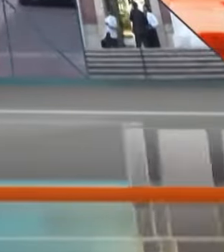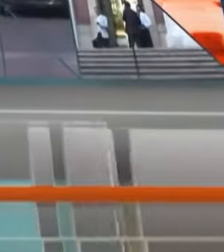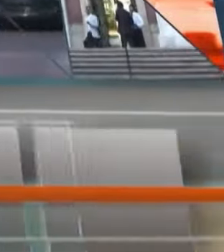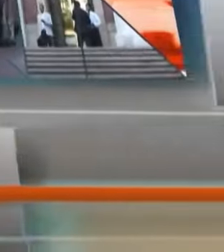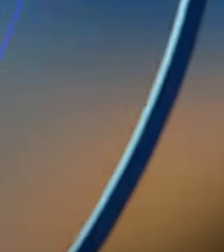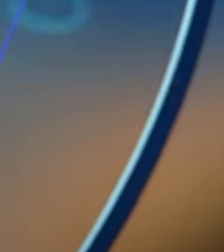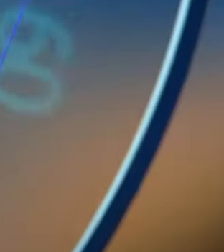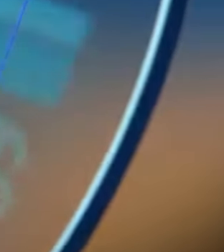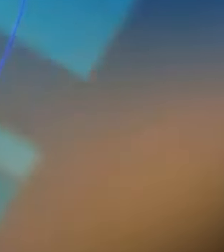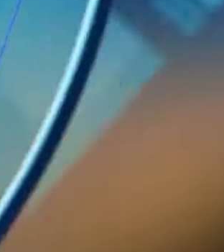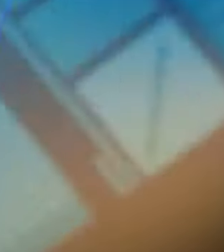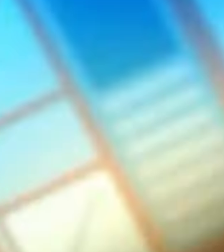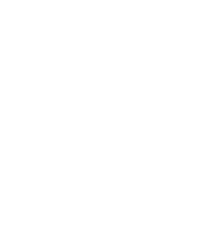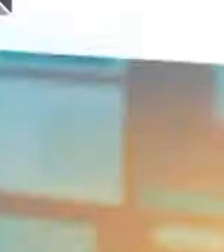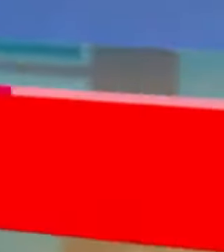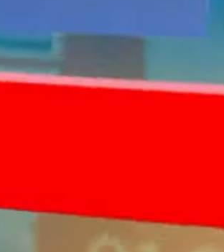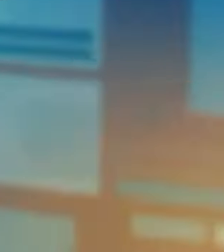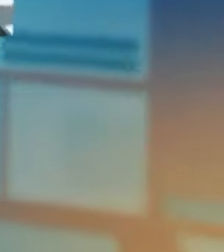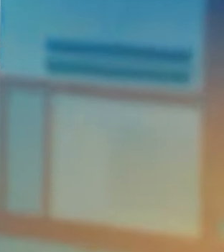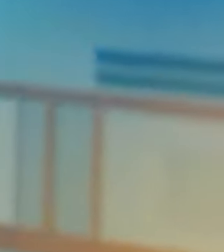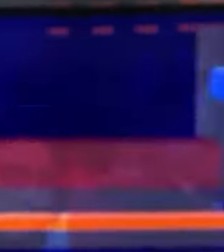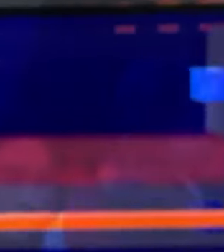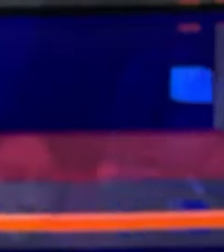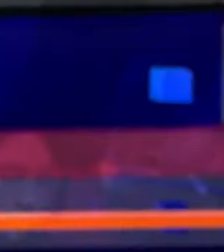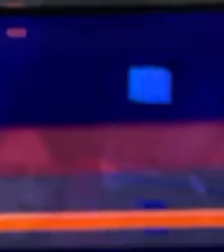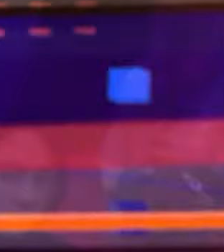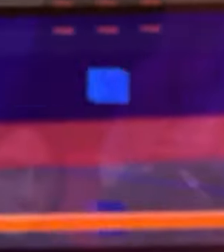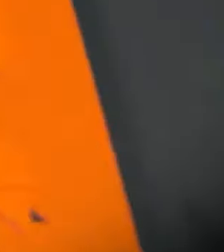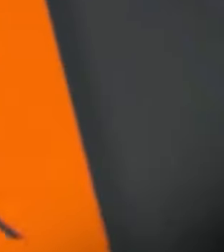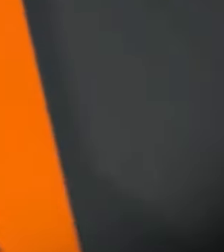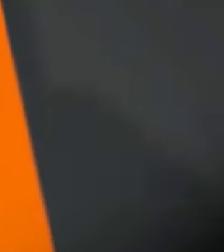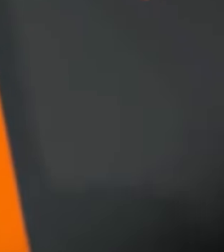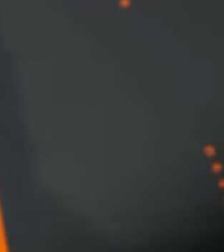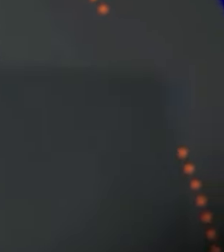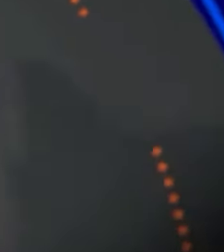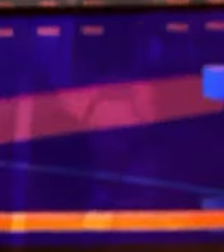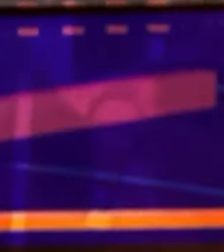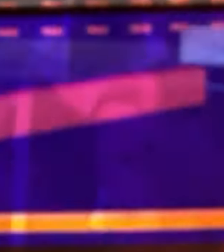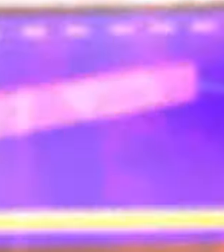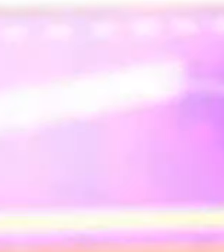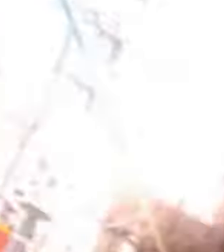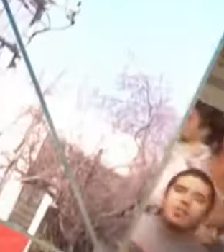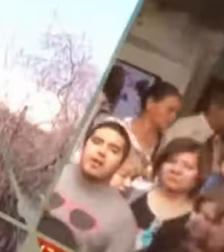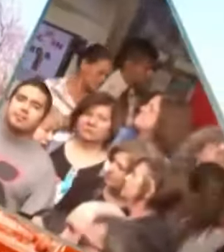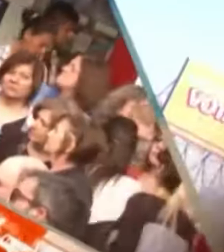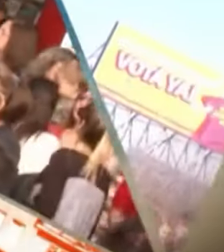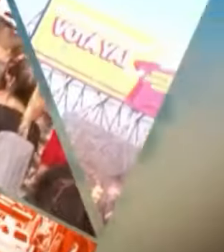Amaneció, el tren se marcha y la estación del pueblo casi ni se ve.